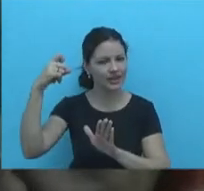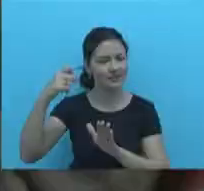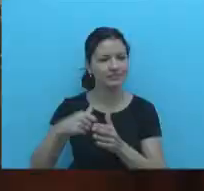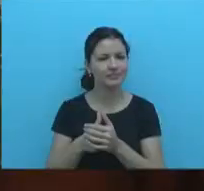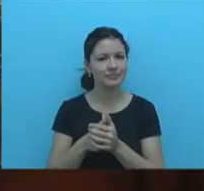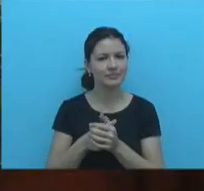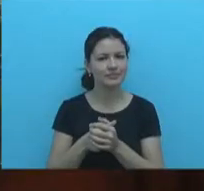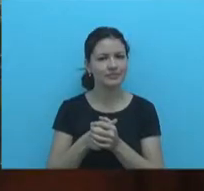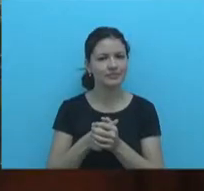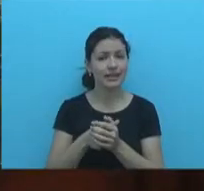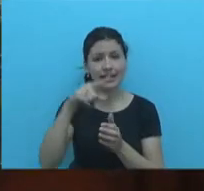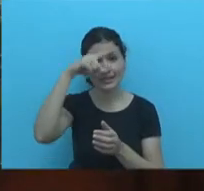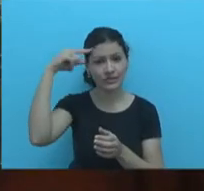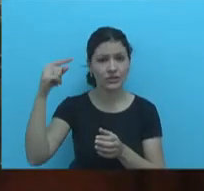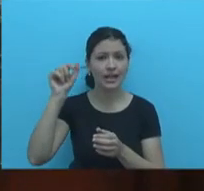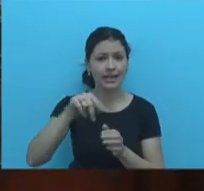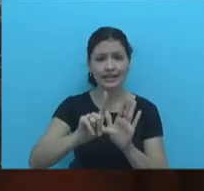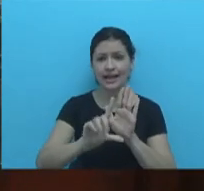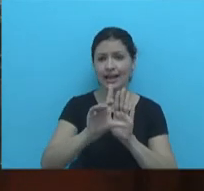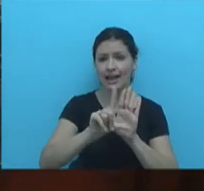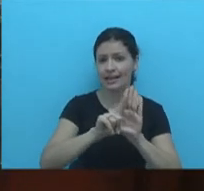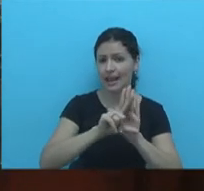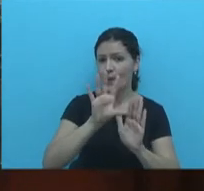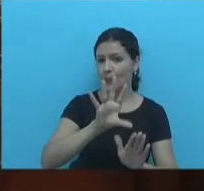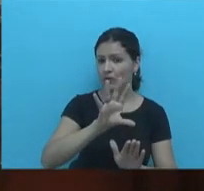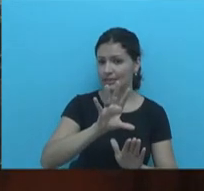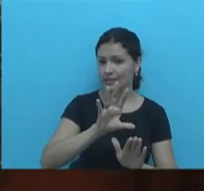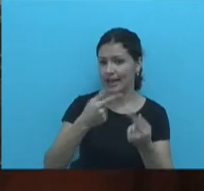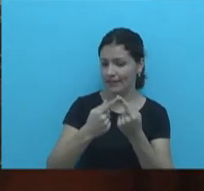y esta es de la provincial, que no estarían